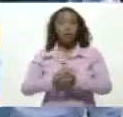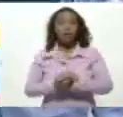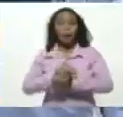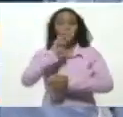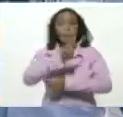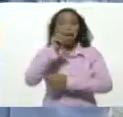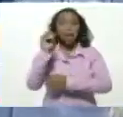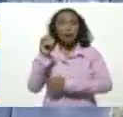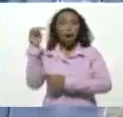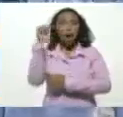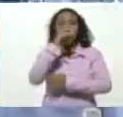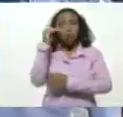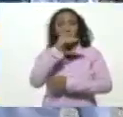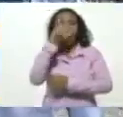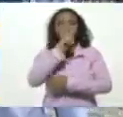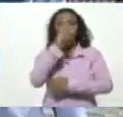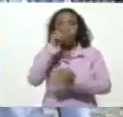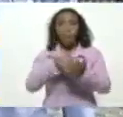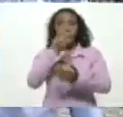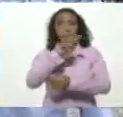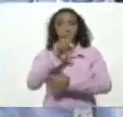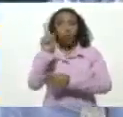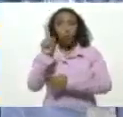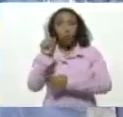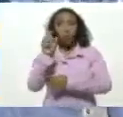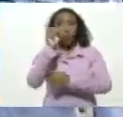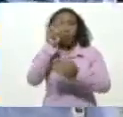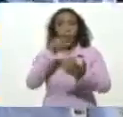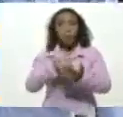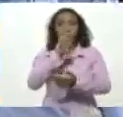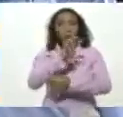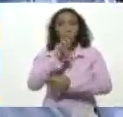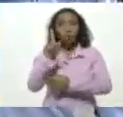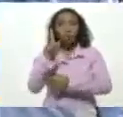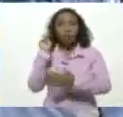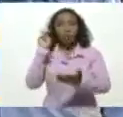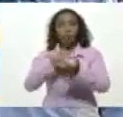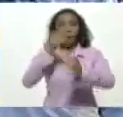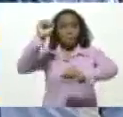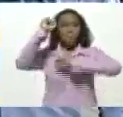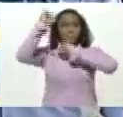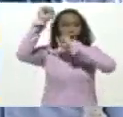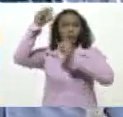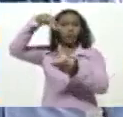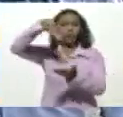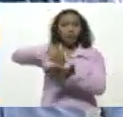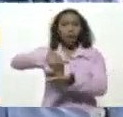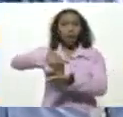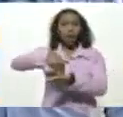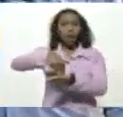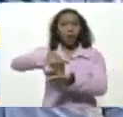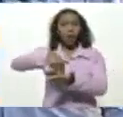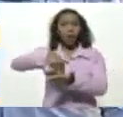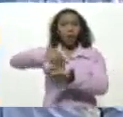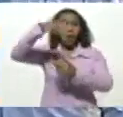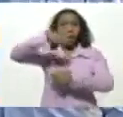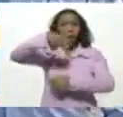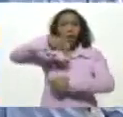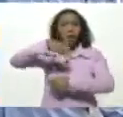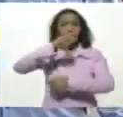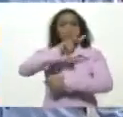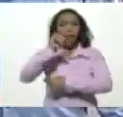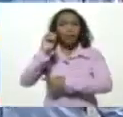20 de octubre del año 2021, llegamos victoriosos de pie. Hoy,